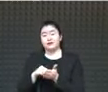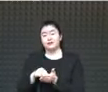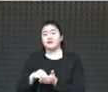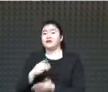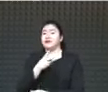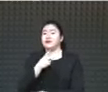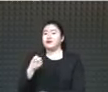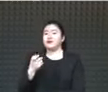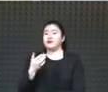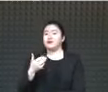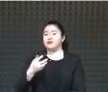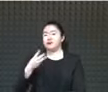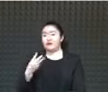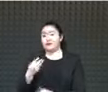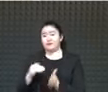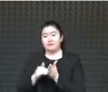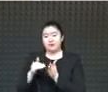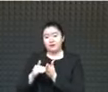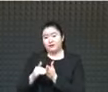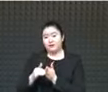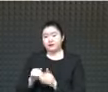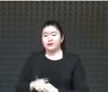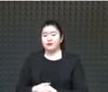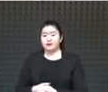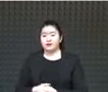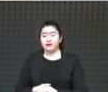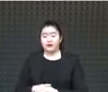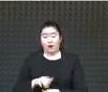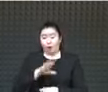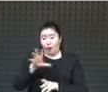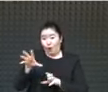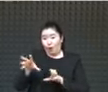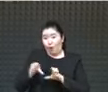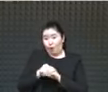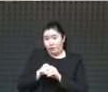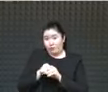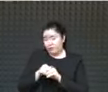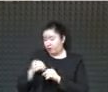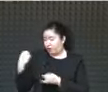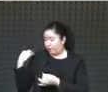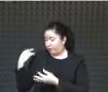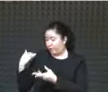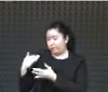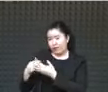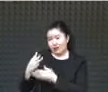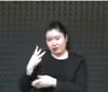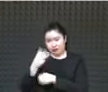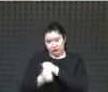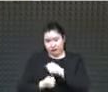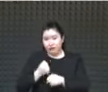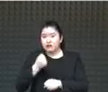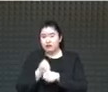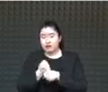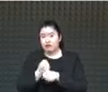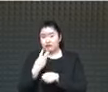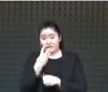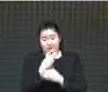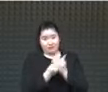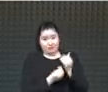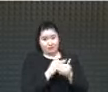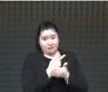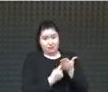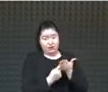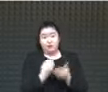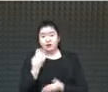3.253 millones 373 mil pesos, dando un total de los tres programas de 9.000